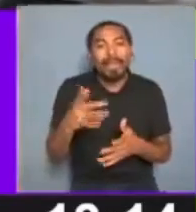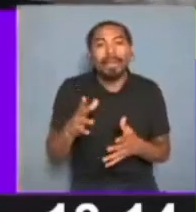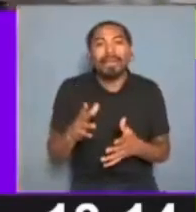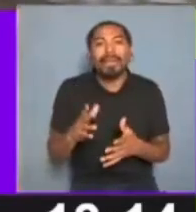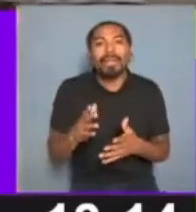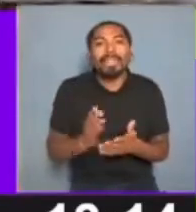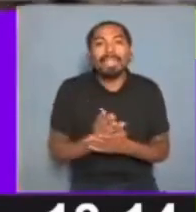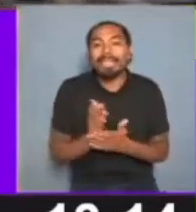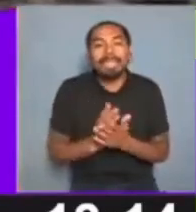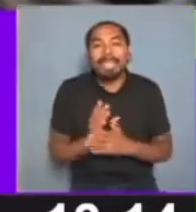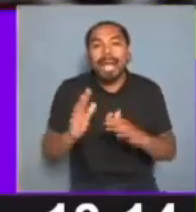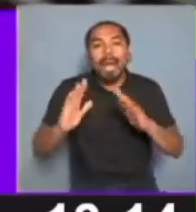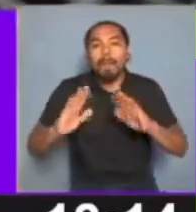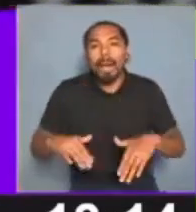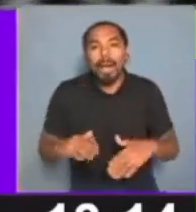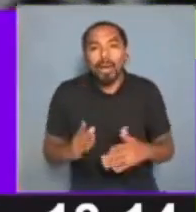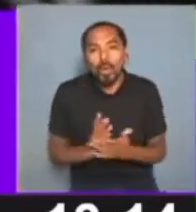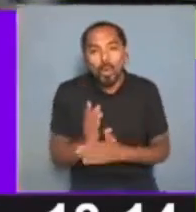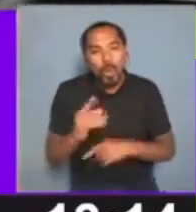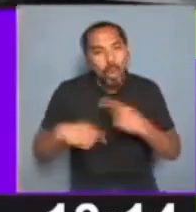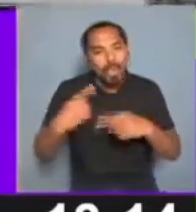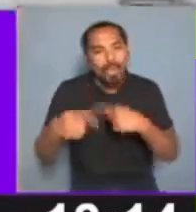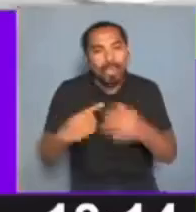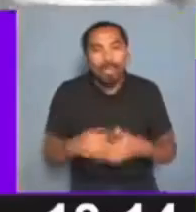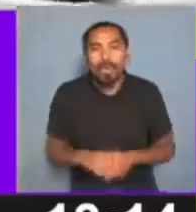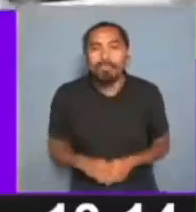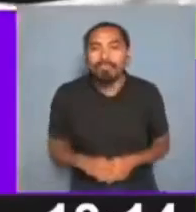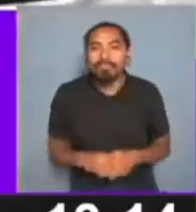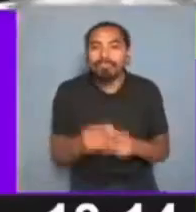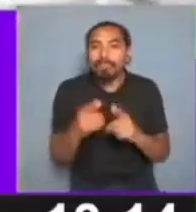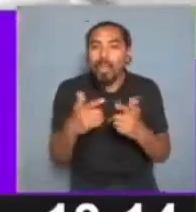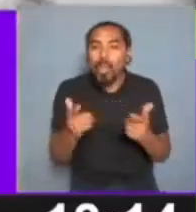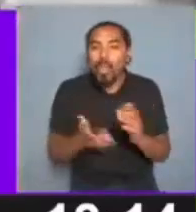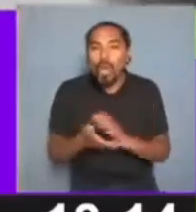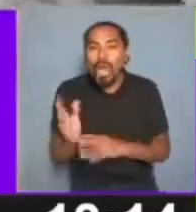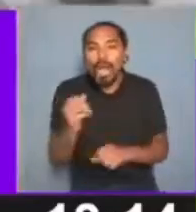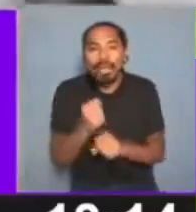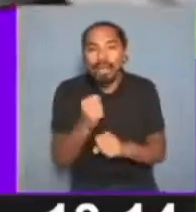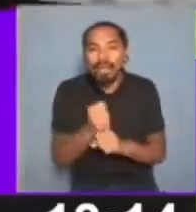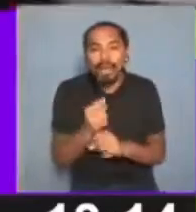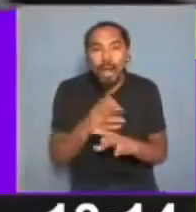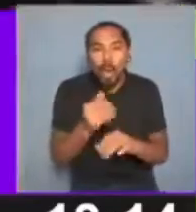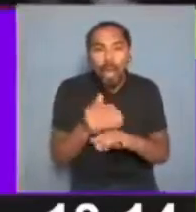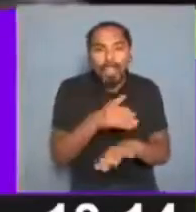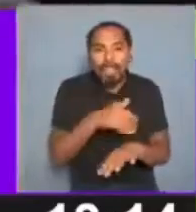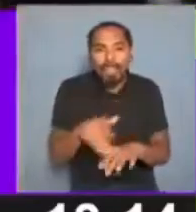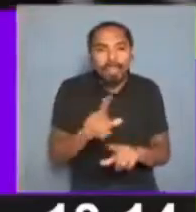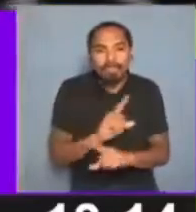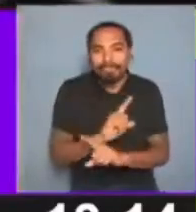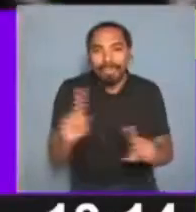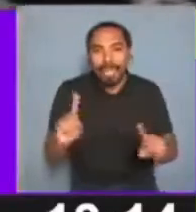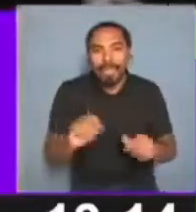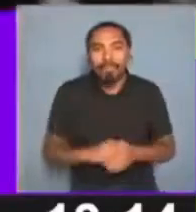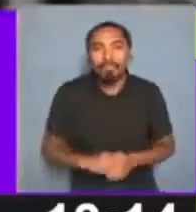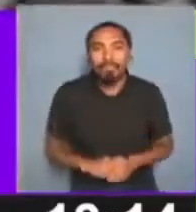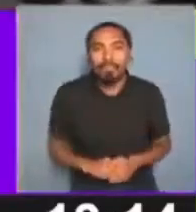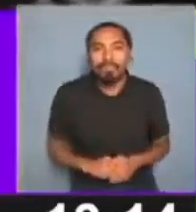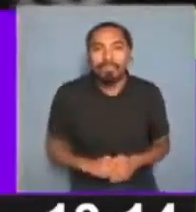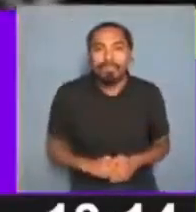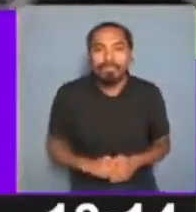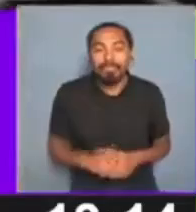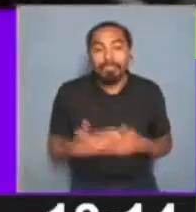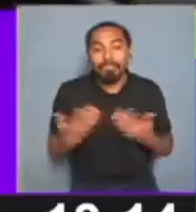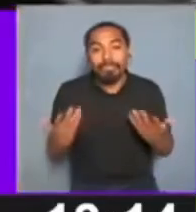por lo tanto no iba a haber prestación de servicio, por lo menos en lo que era el turno tarde. Así